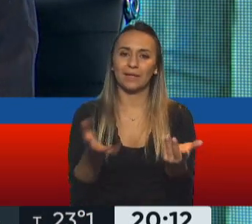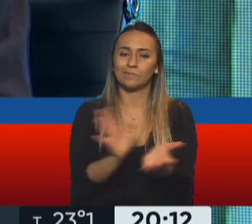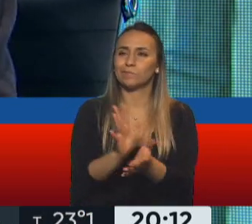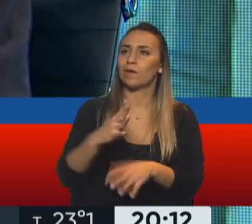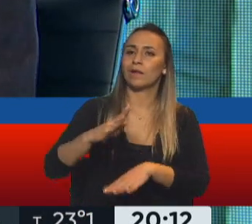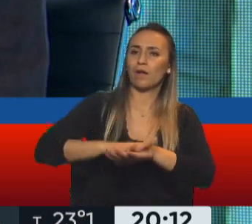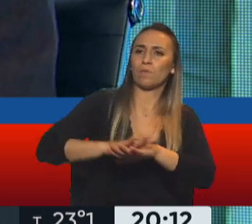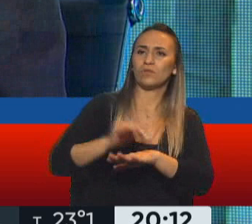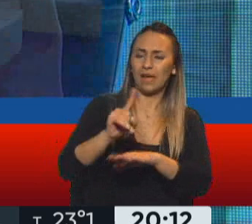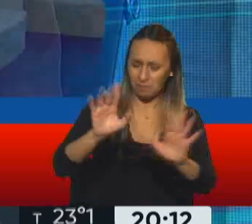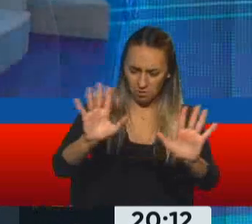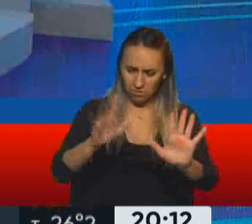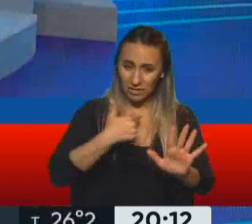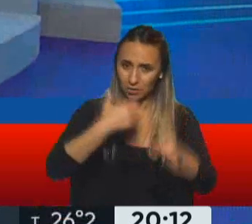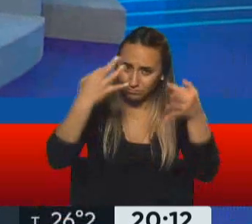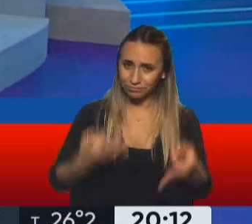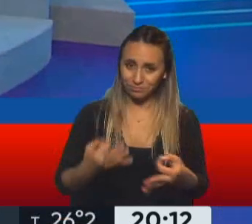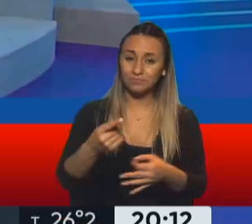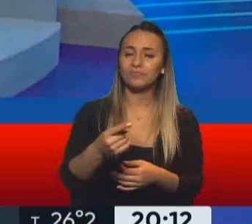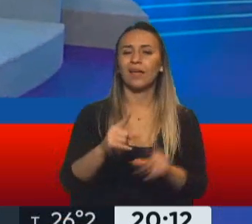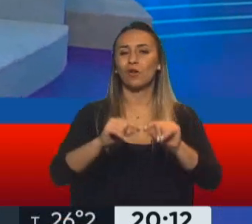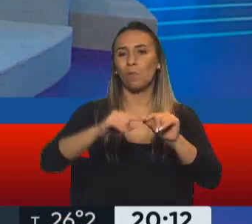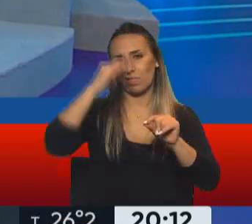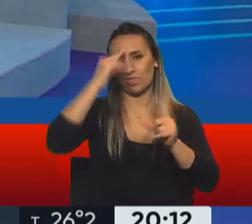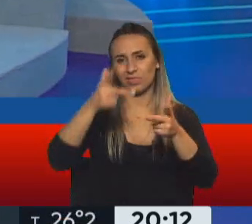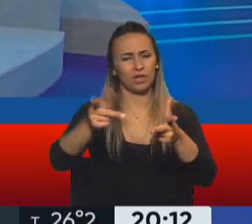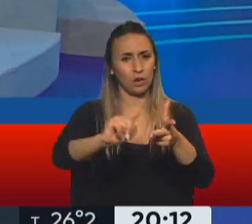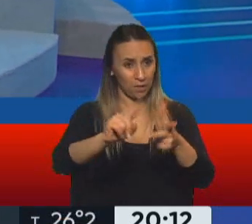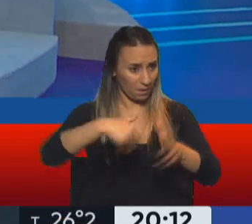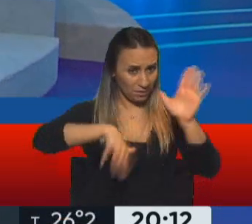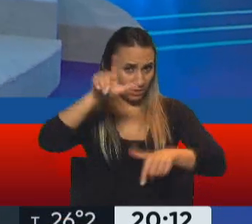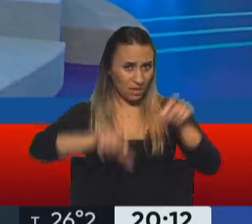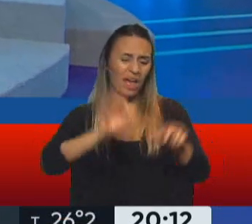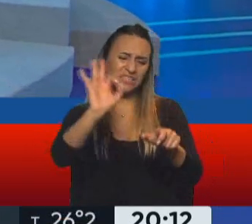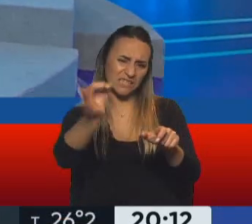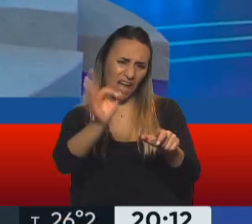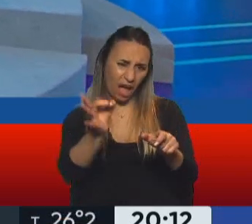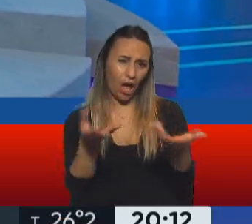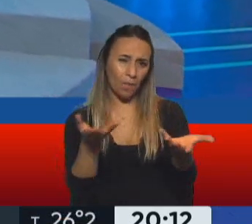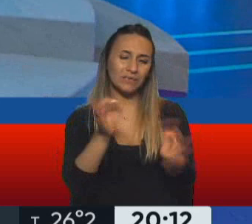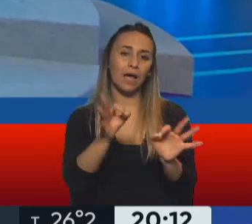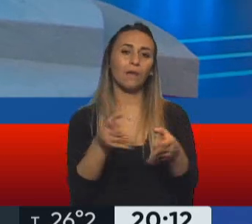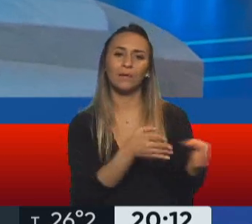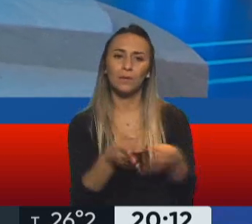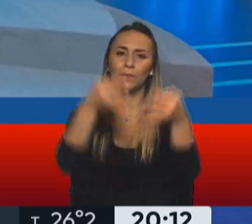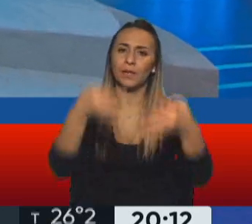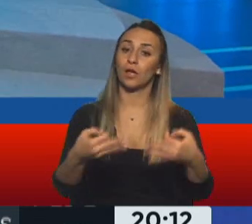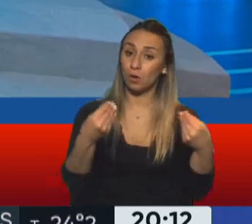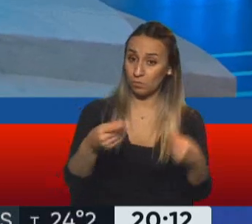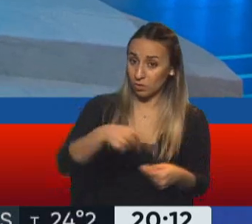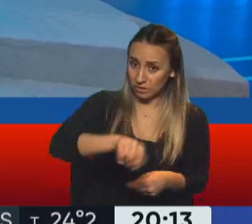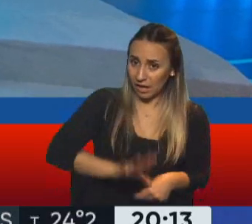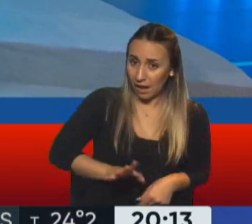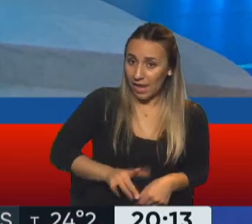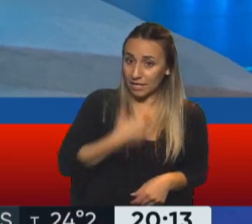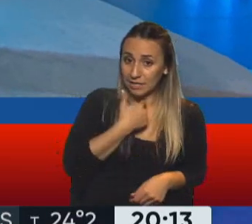irresponsable y tirar un número, pero la gran mayoría es consciente de lo que pasa, sabe cómo habría que enderezarlo y tiene muchas ganas de que se enderece. Lo